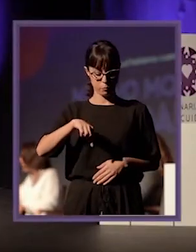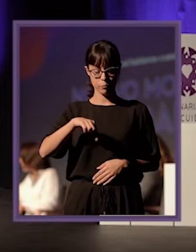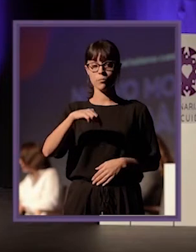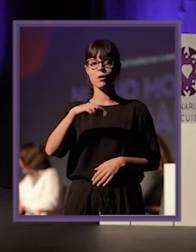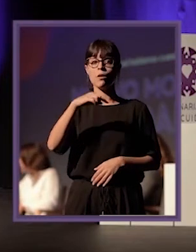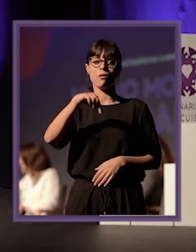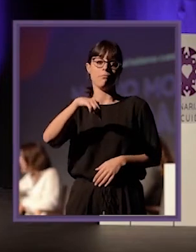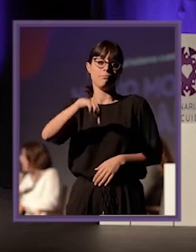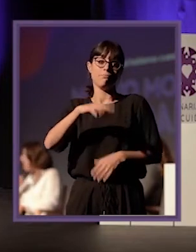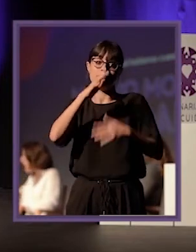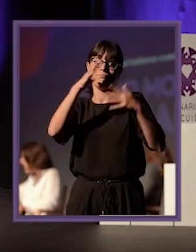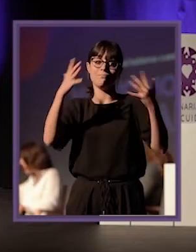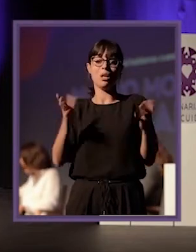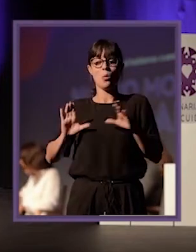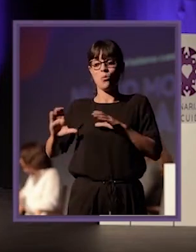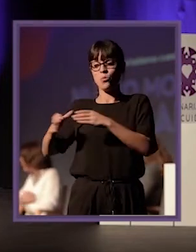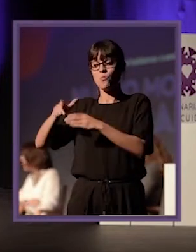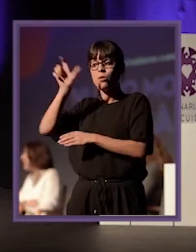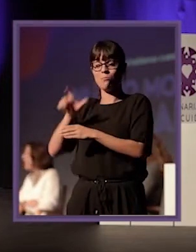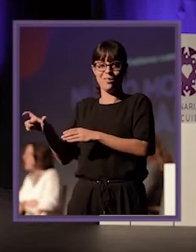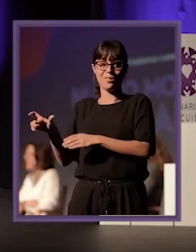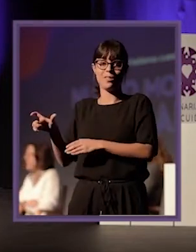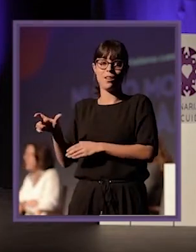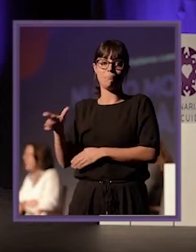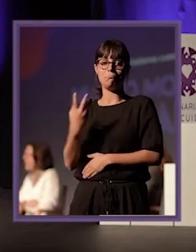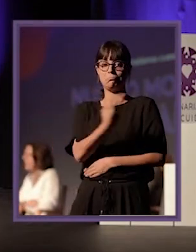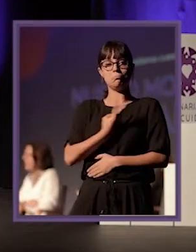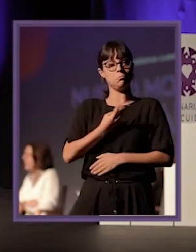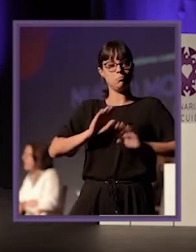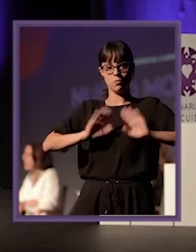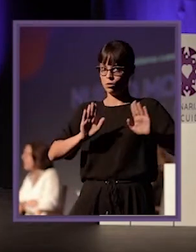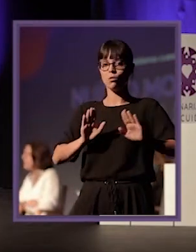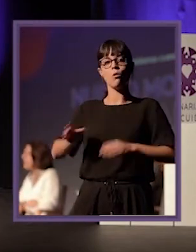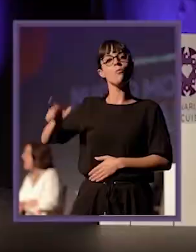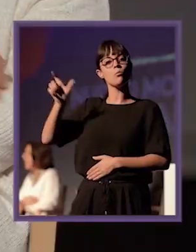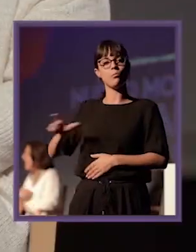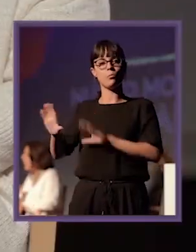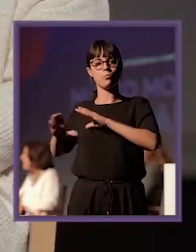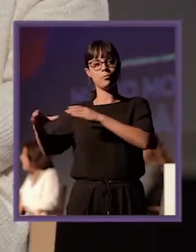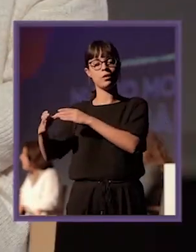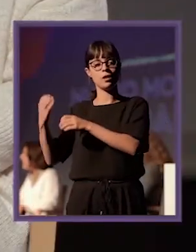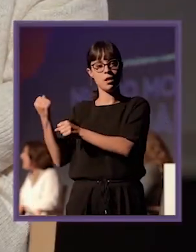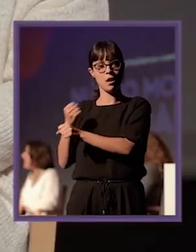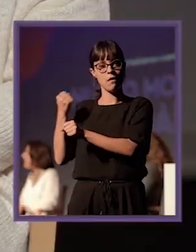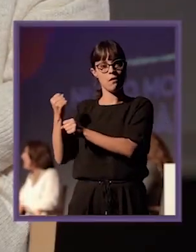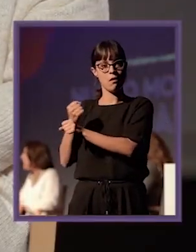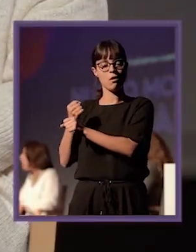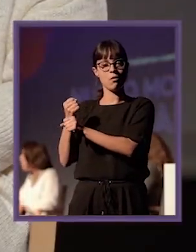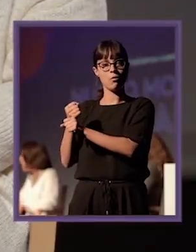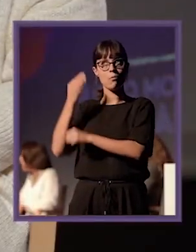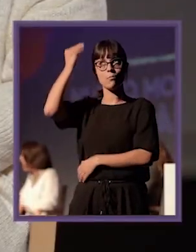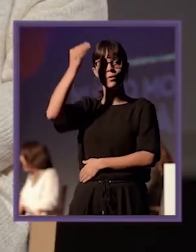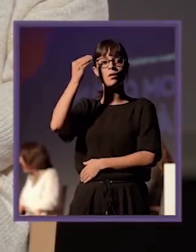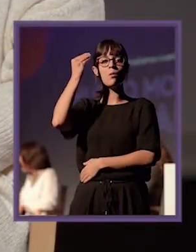humano que ha estado trabajando también, más allá de quienes estamos hoy sentadas en este escenario, que creemos ciertamente que repensar